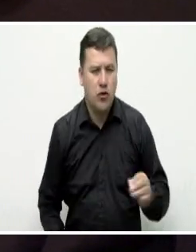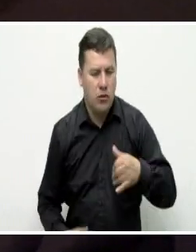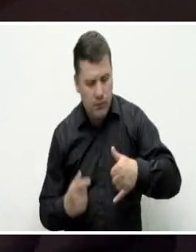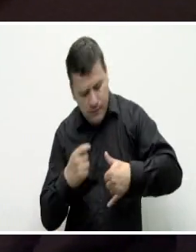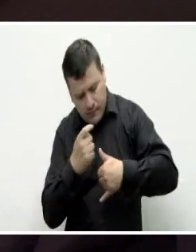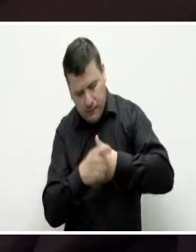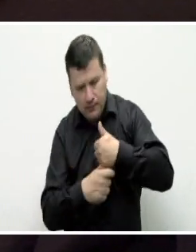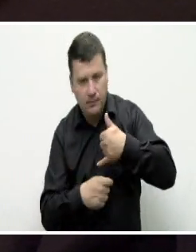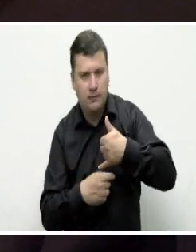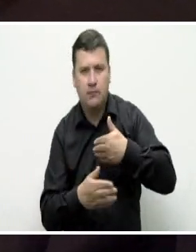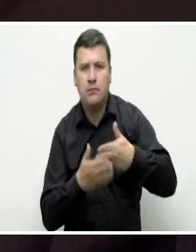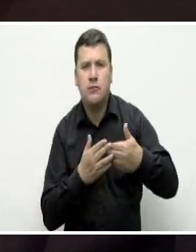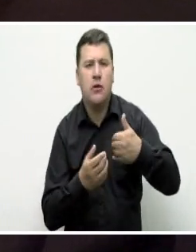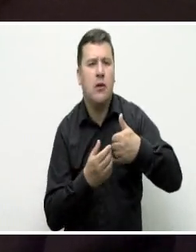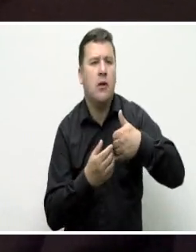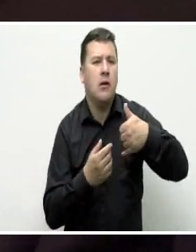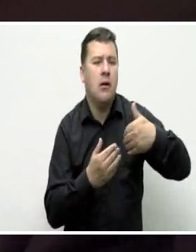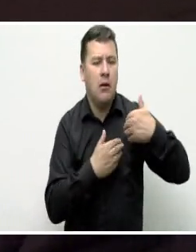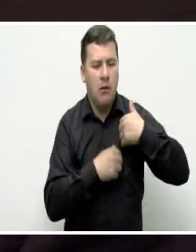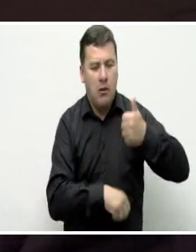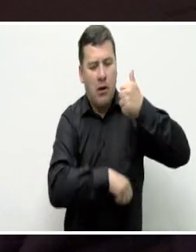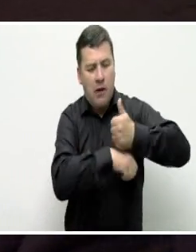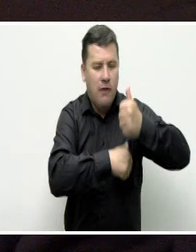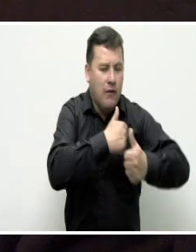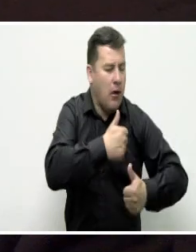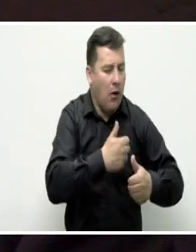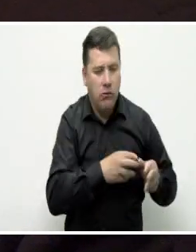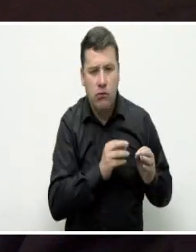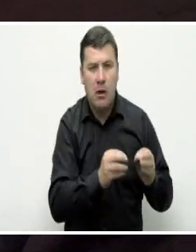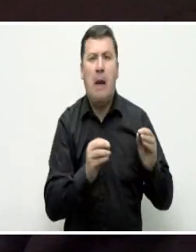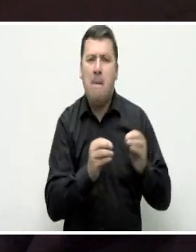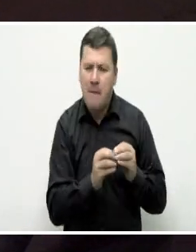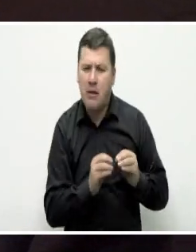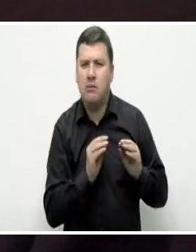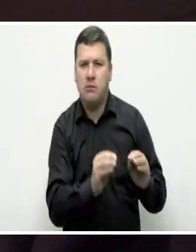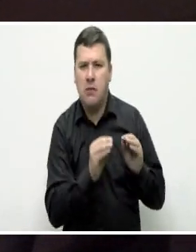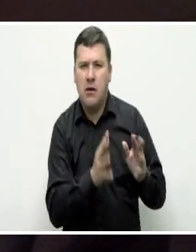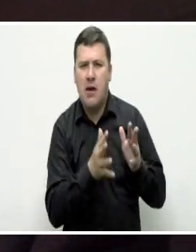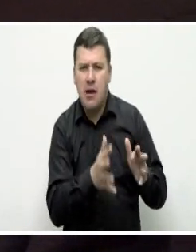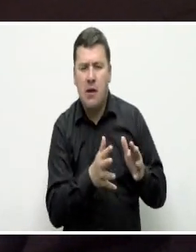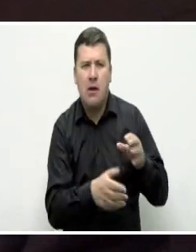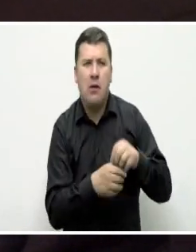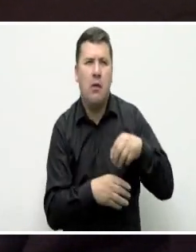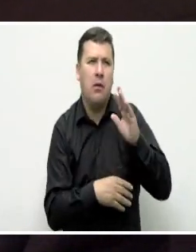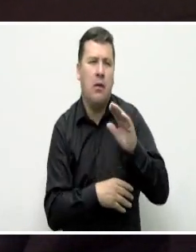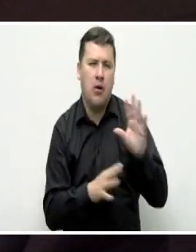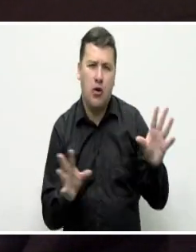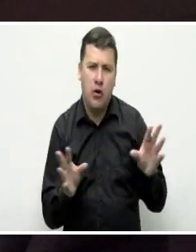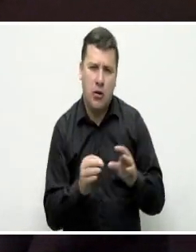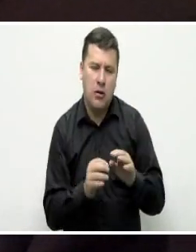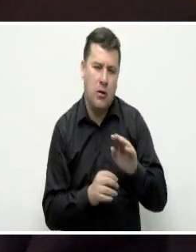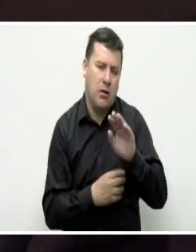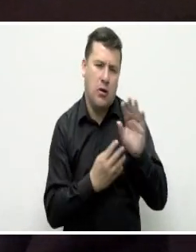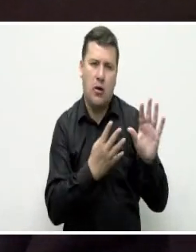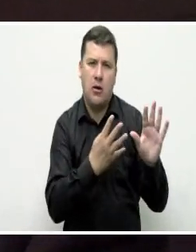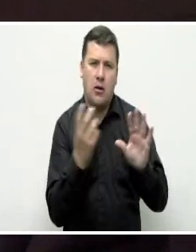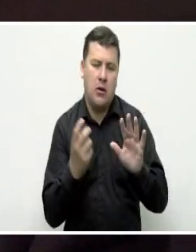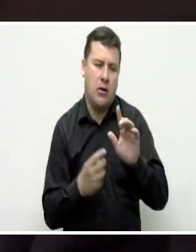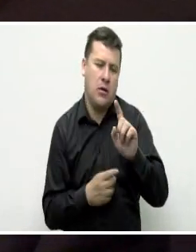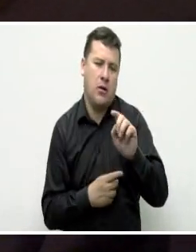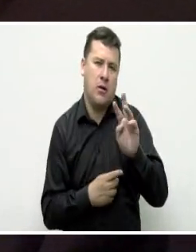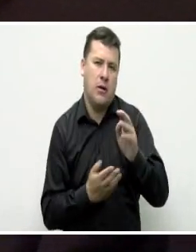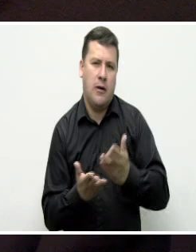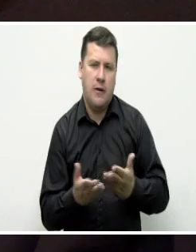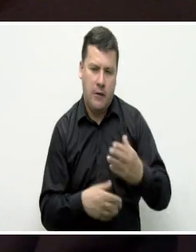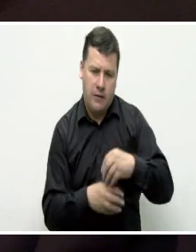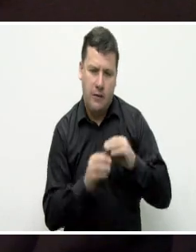país, independientemente de sus cargos. Hemos dictado otras capacitaciones y este año hemos llegado a un total de 966